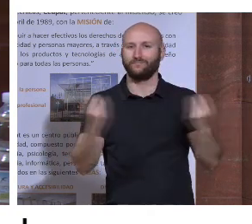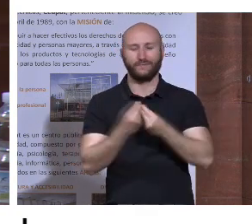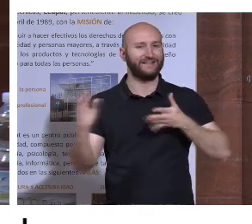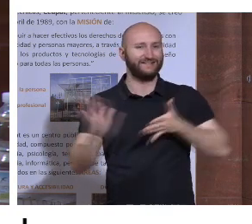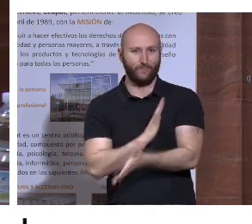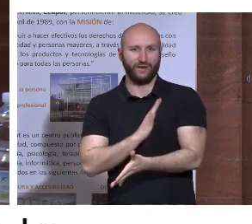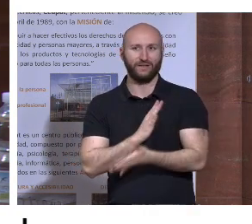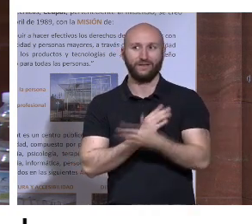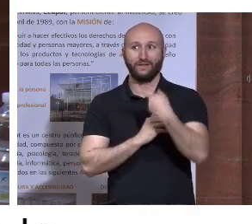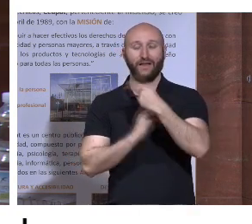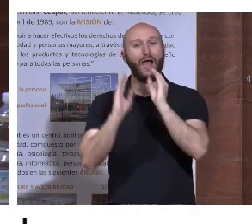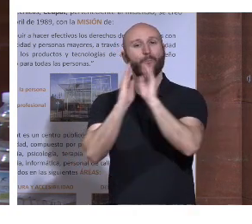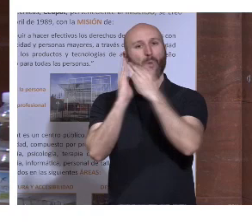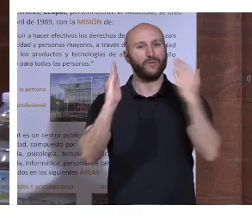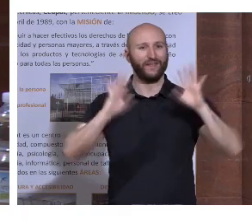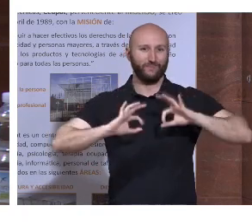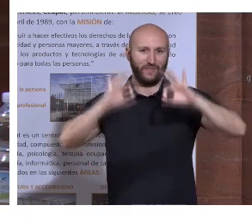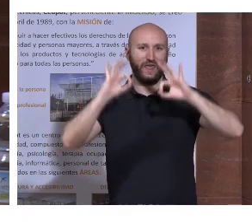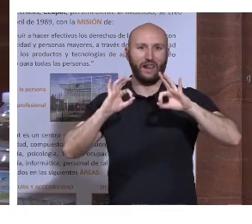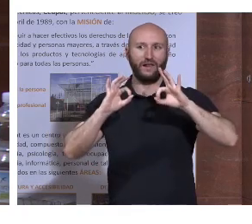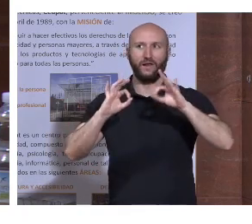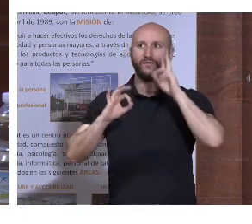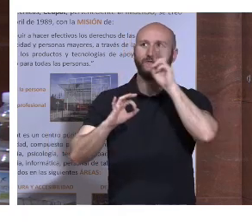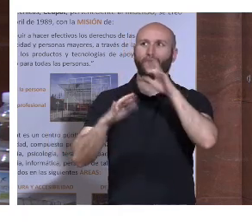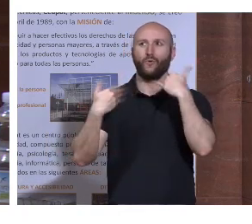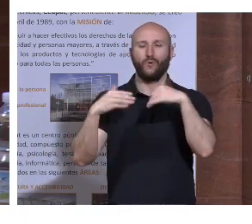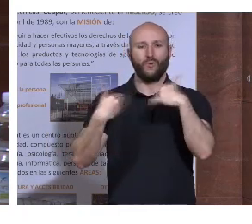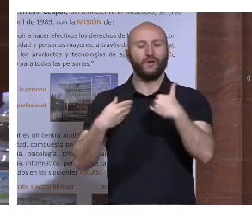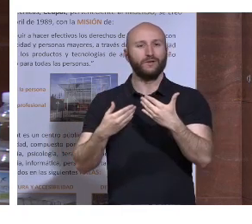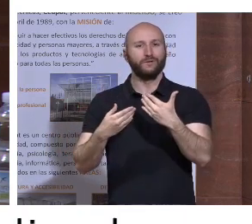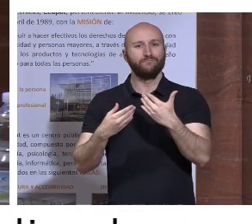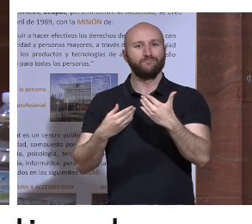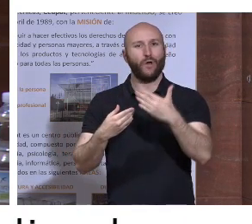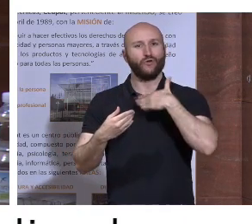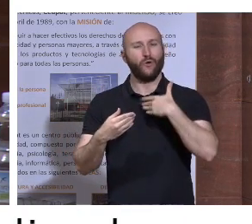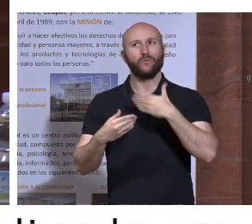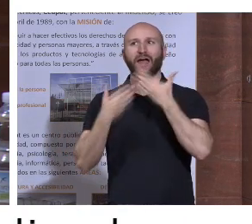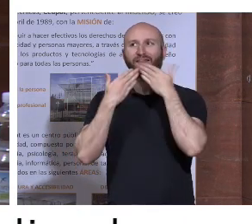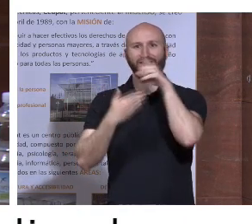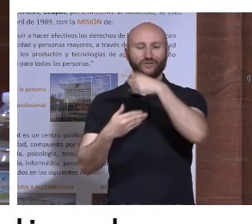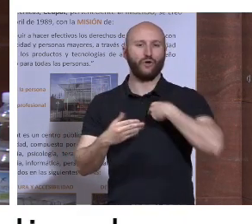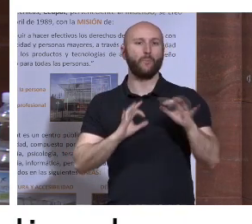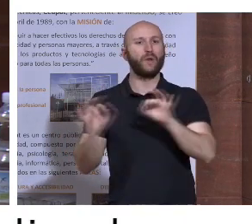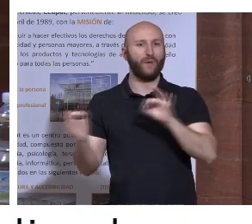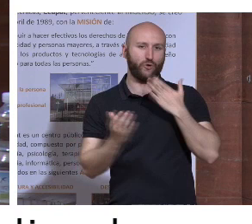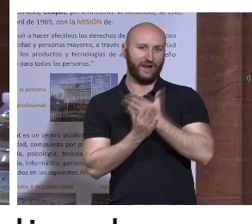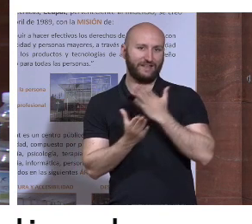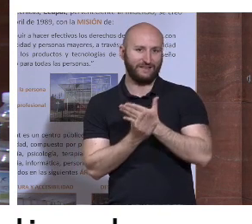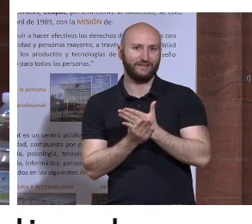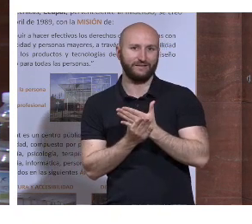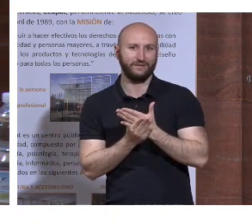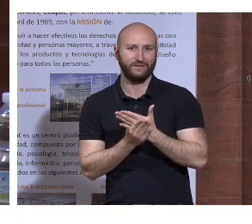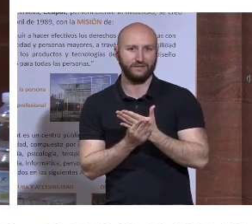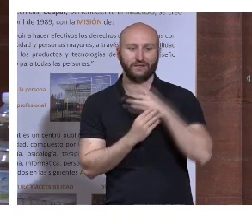su biblioteca especializada era para mí la fuente en la que podía preparar mis clases y además quiero añadir